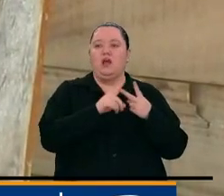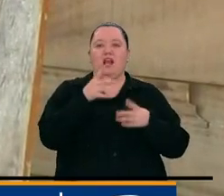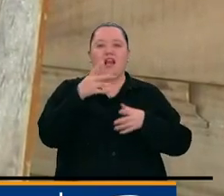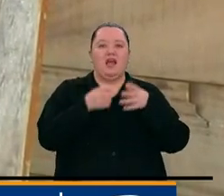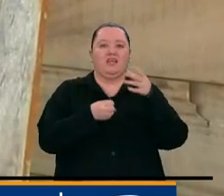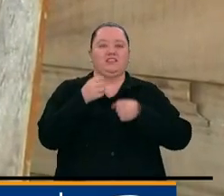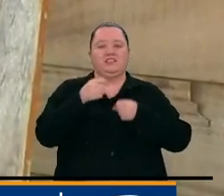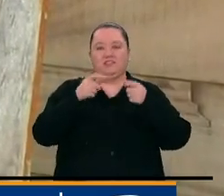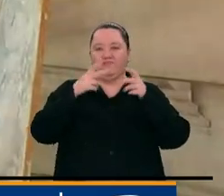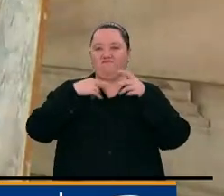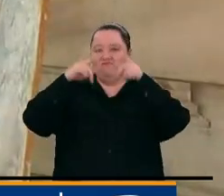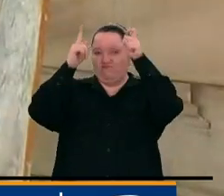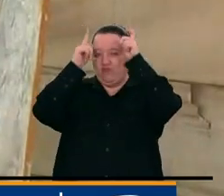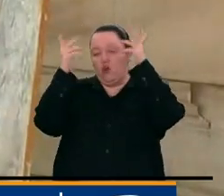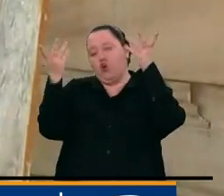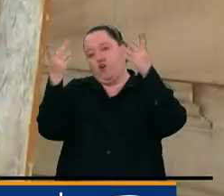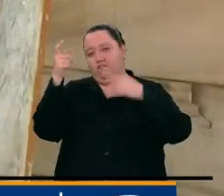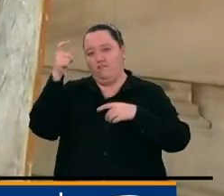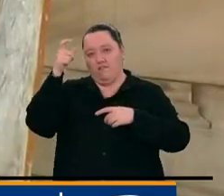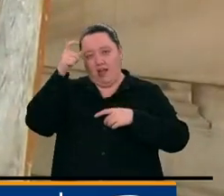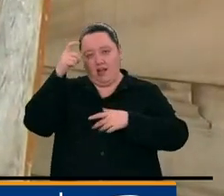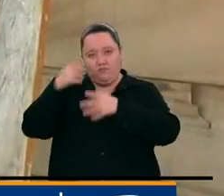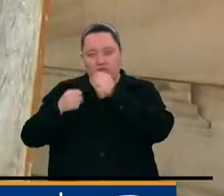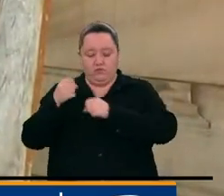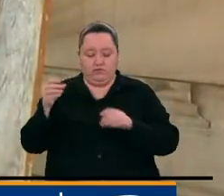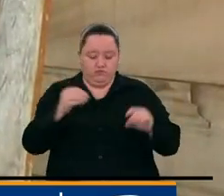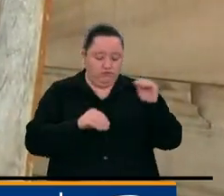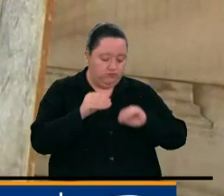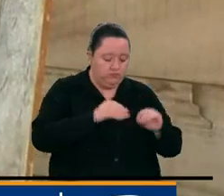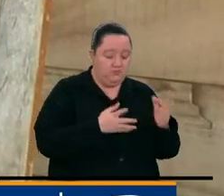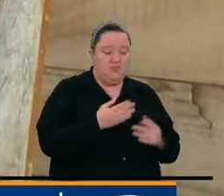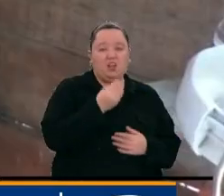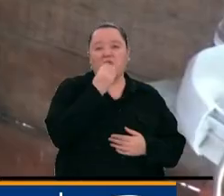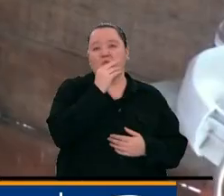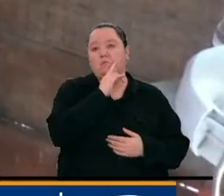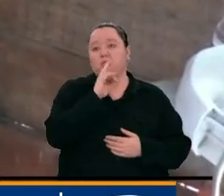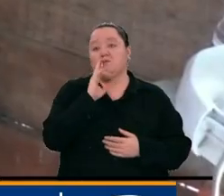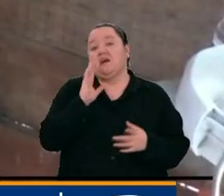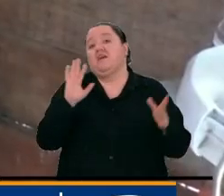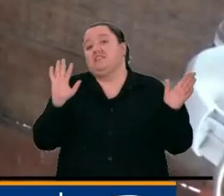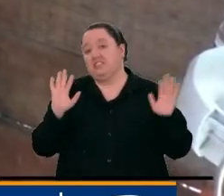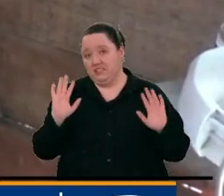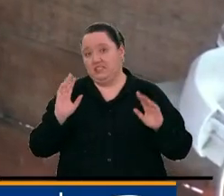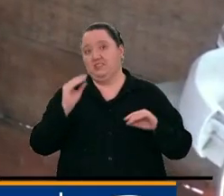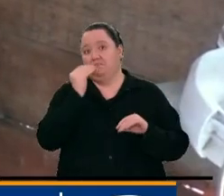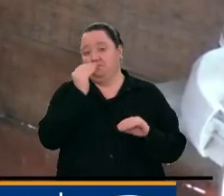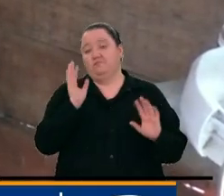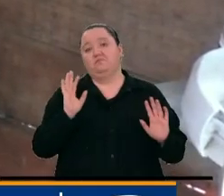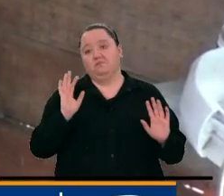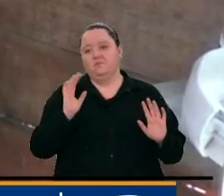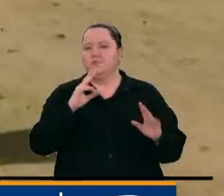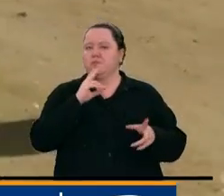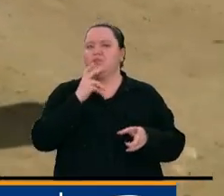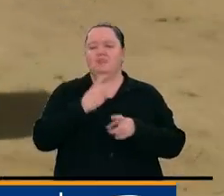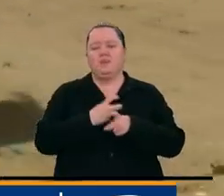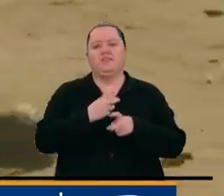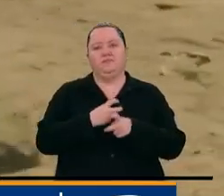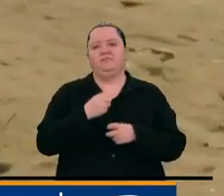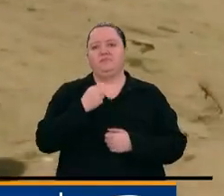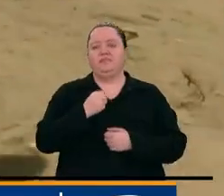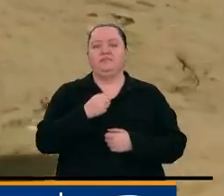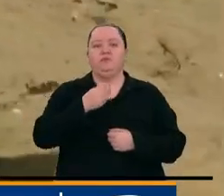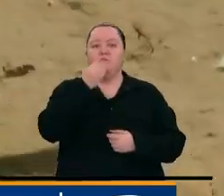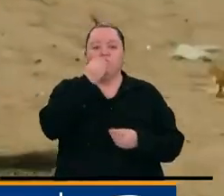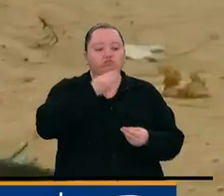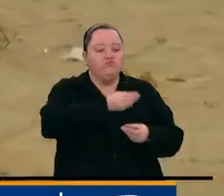de chivo, de vaca, y pues almuerzo cuando nos toca, porque es muy difícil allá, más que todos los